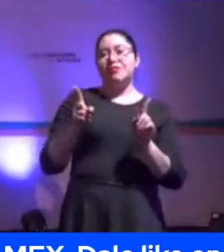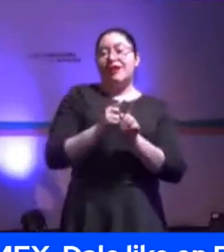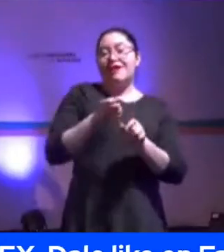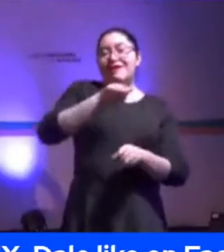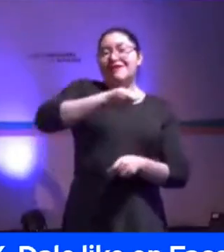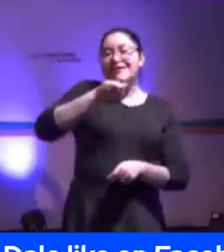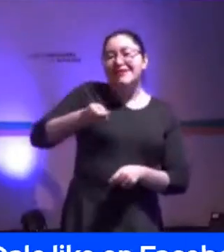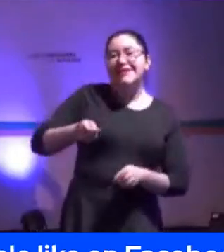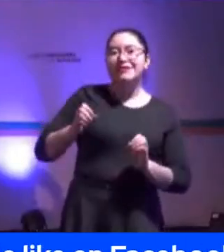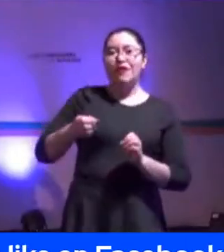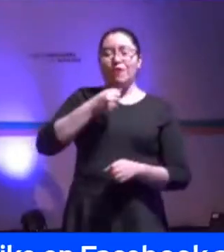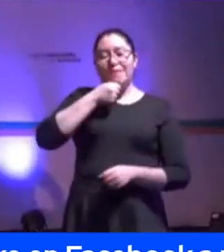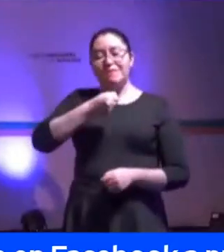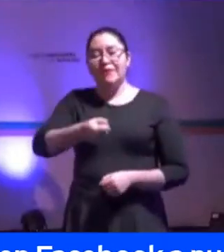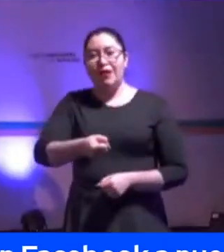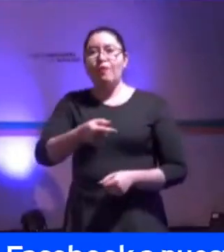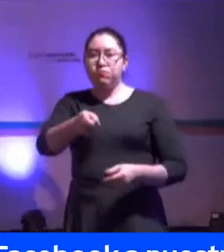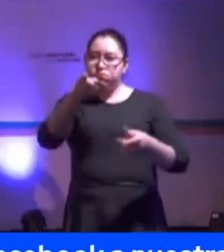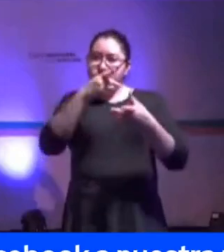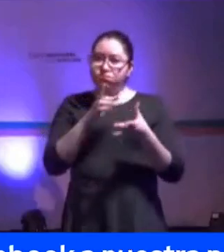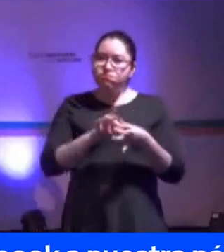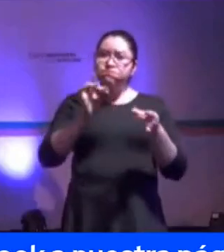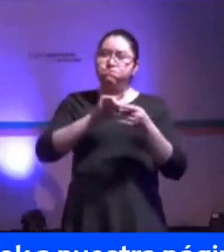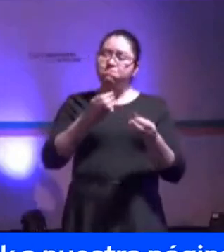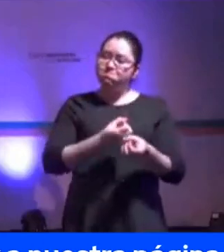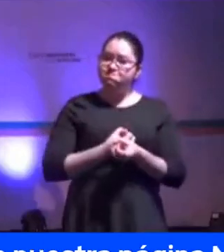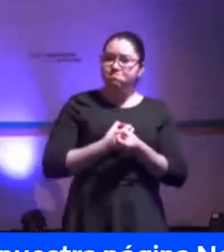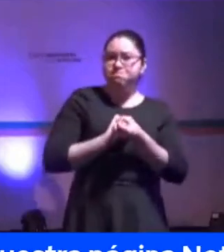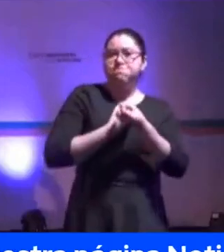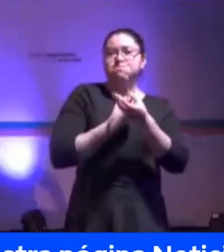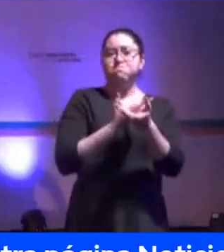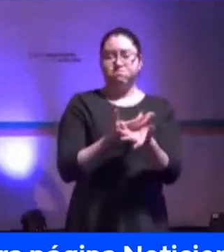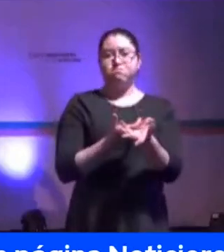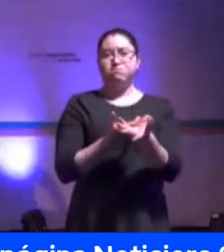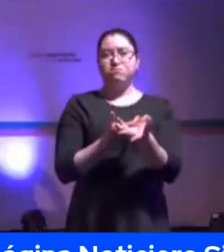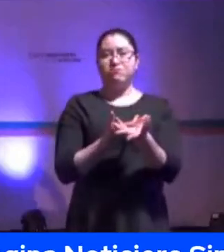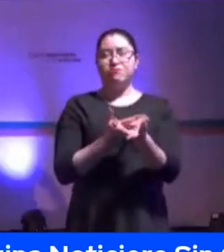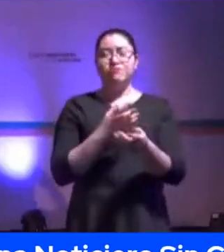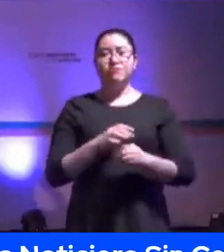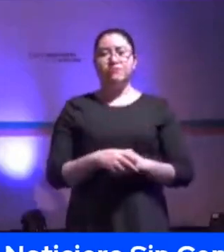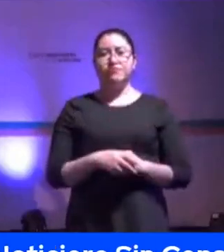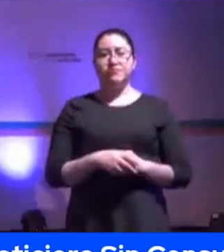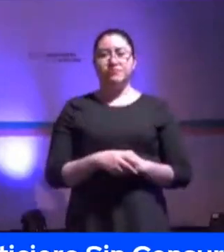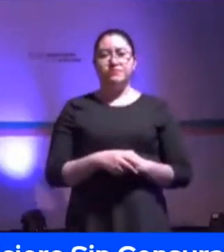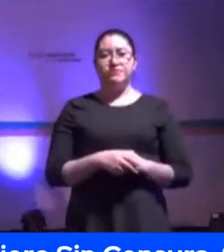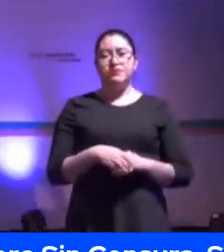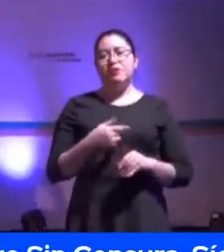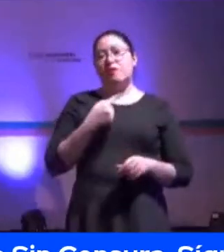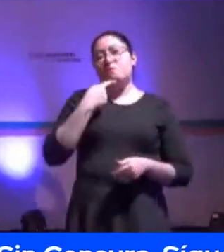les damos el micrófono para que ustedes hablen, se expresen,